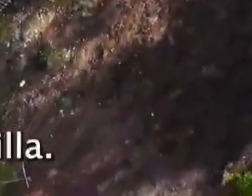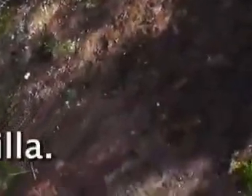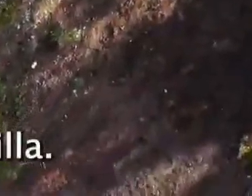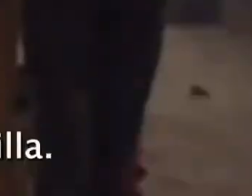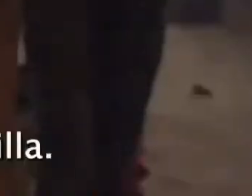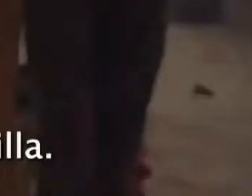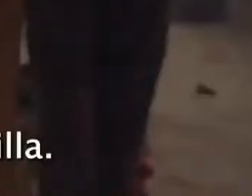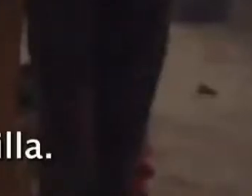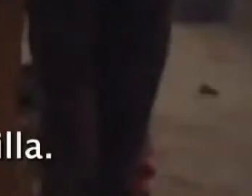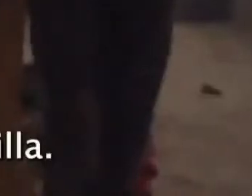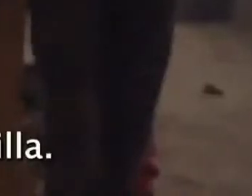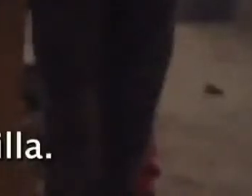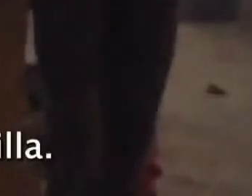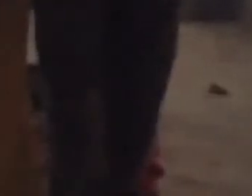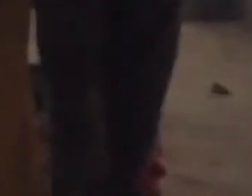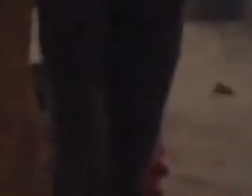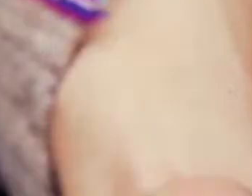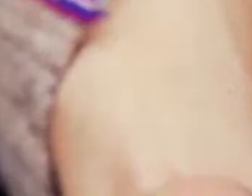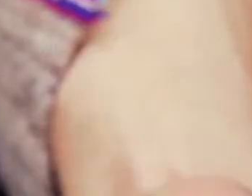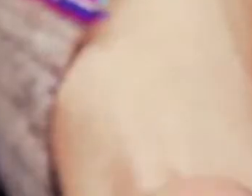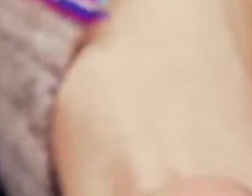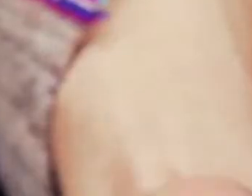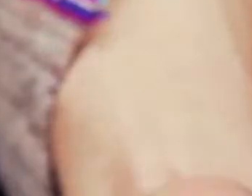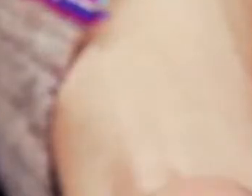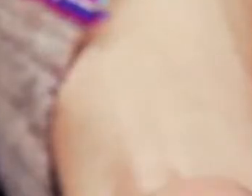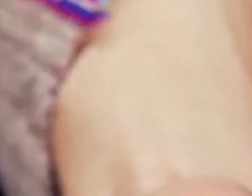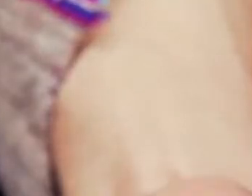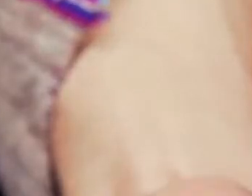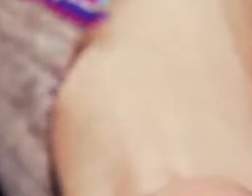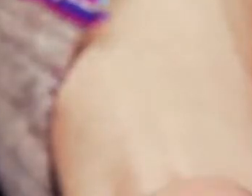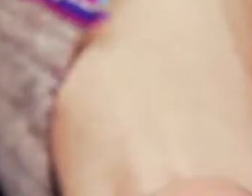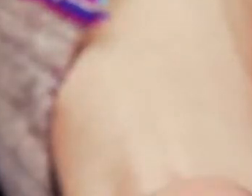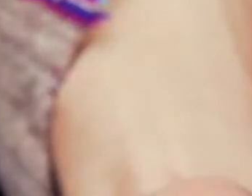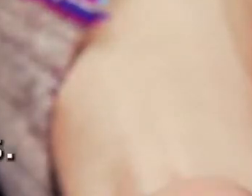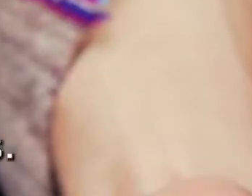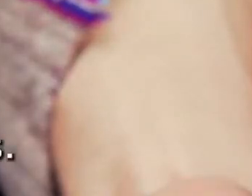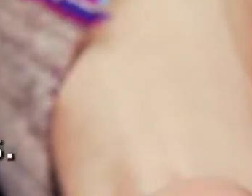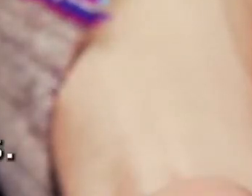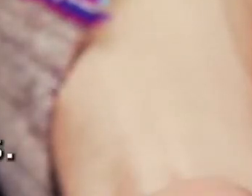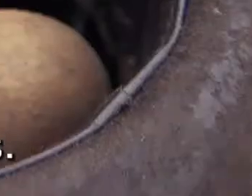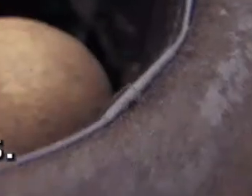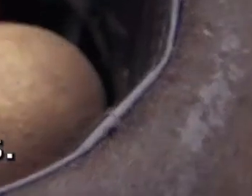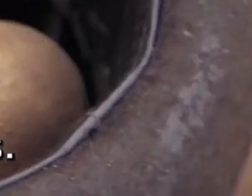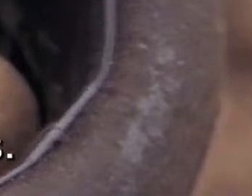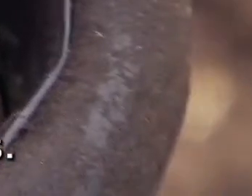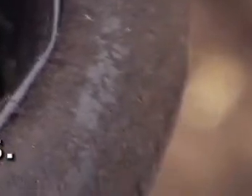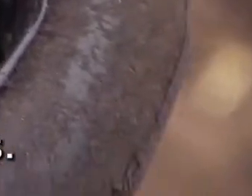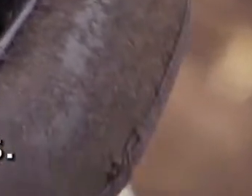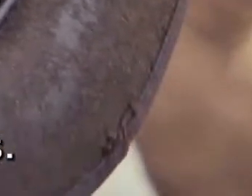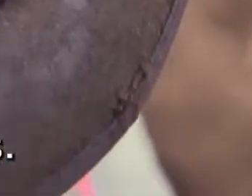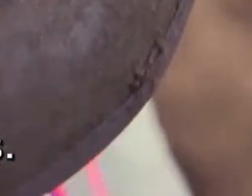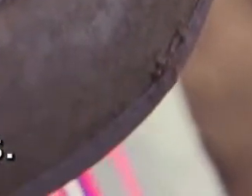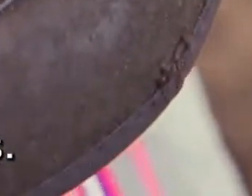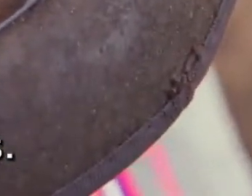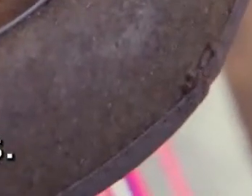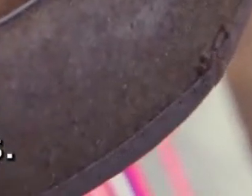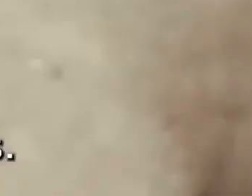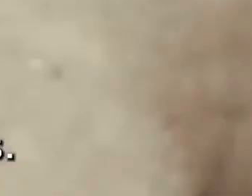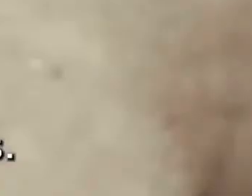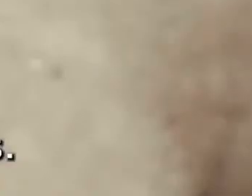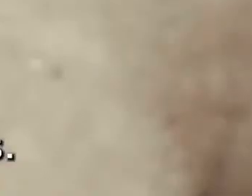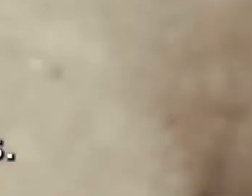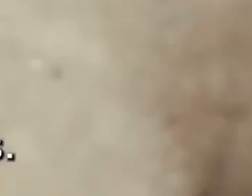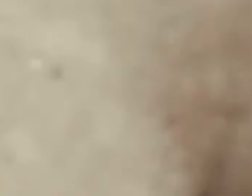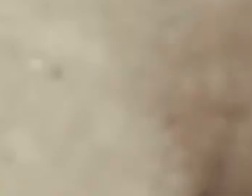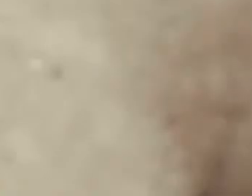Nosotros como seres humanos también somos semillas. La semilla tiene un valor muy importante, que es la que garantiza la pervivencia del ser humano